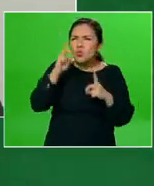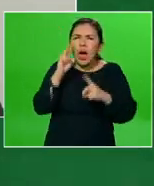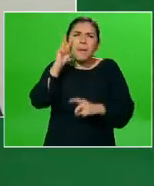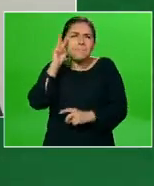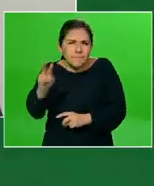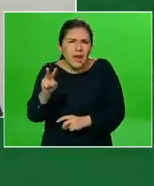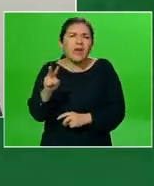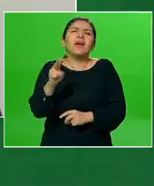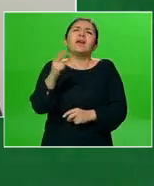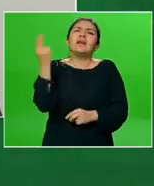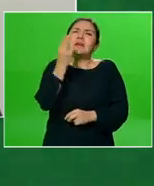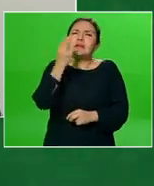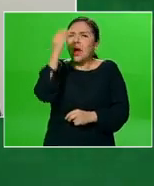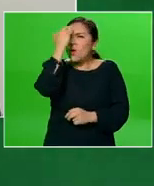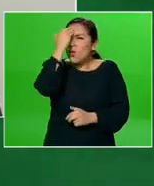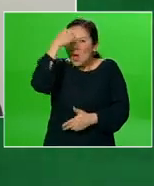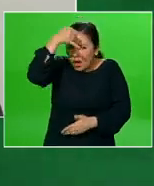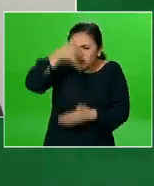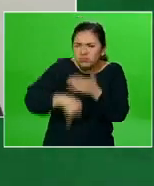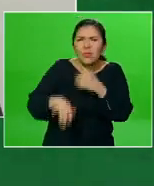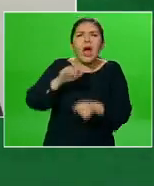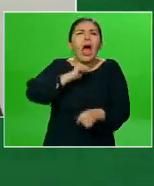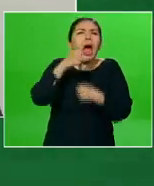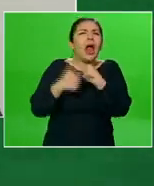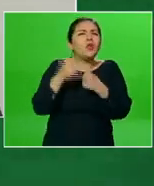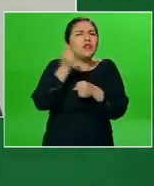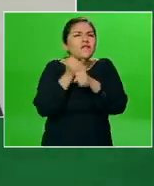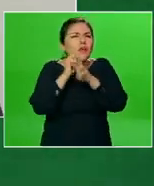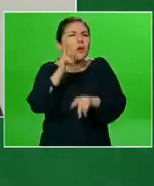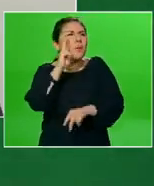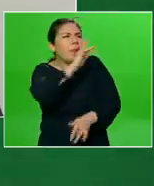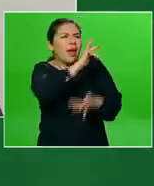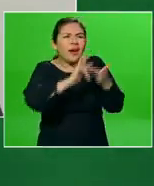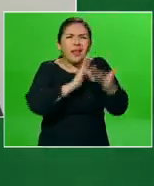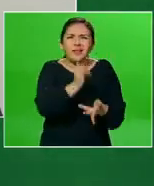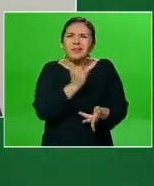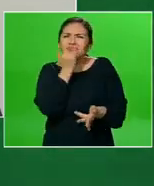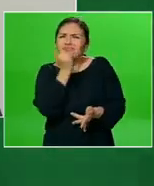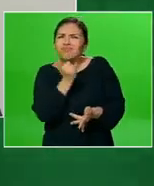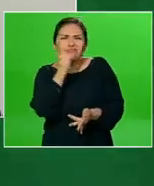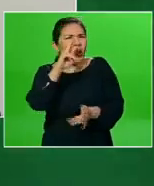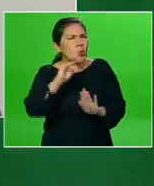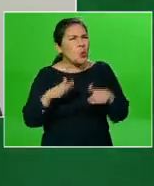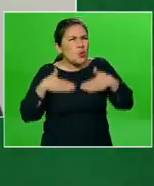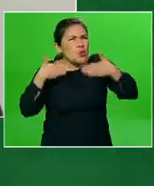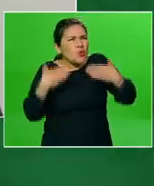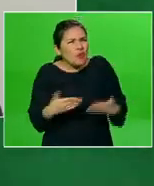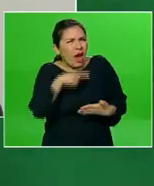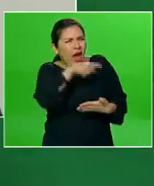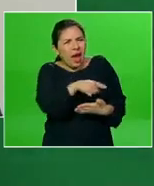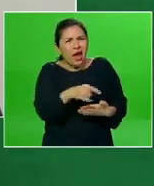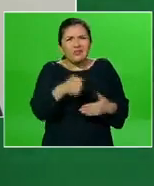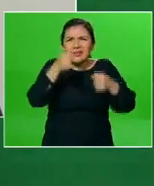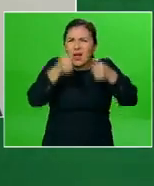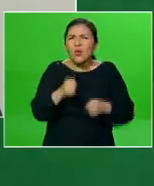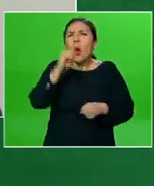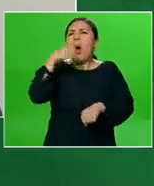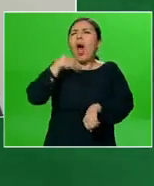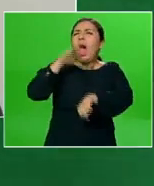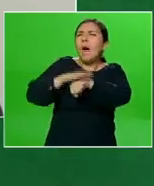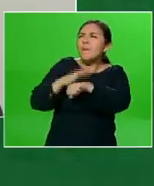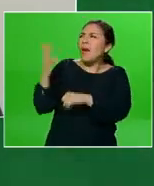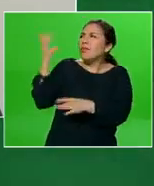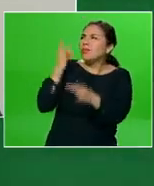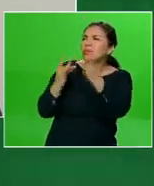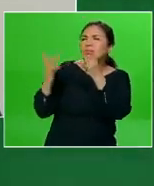información que puede estar circulando en redes sociales y que no es de fuentes oficiales o porque algún amigo le comentó o